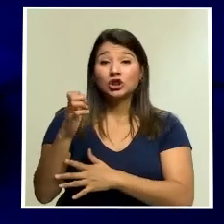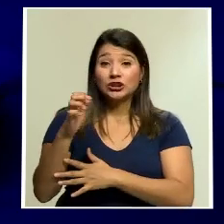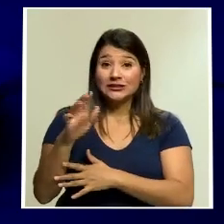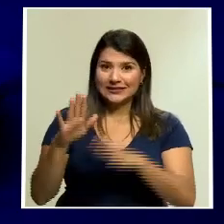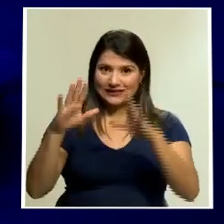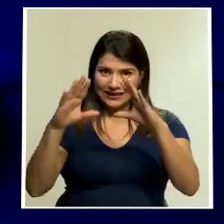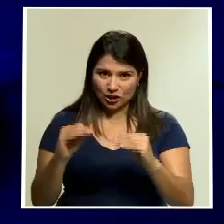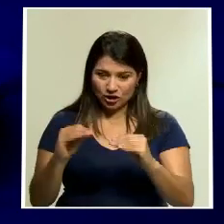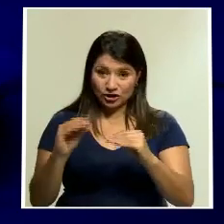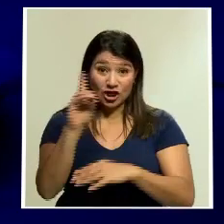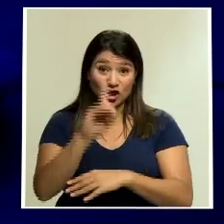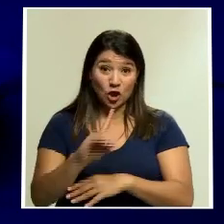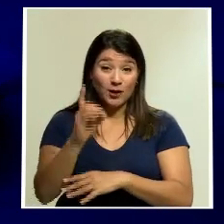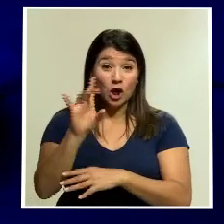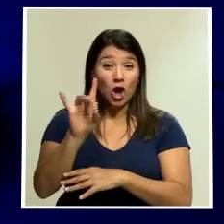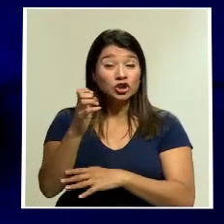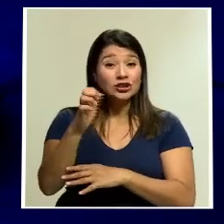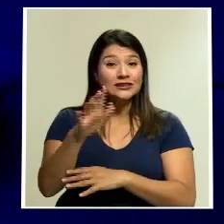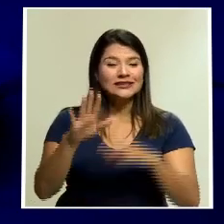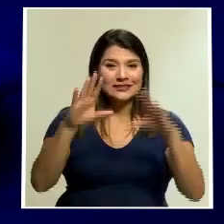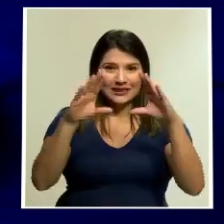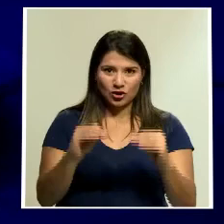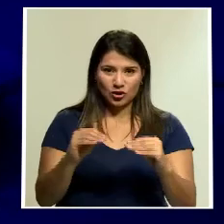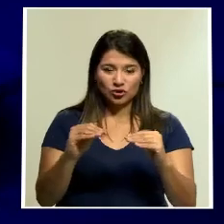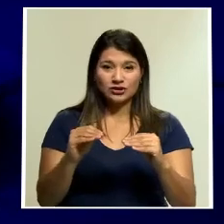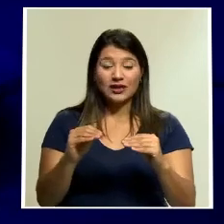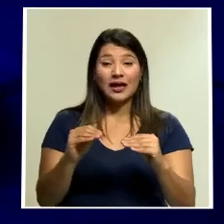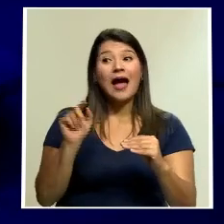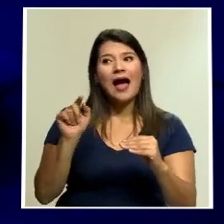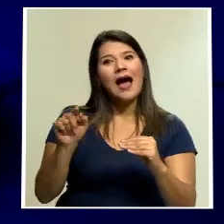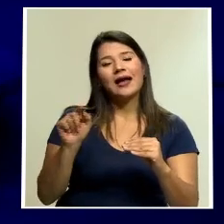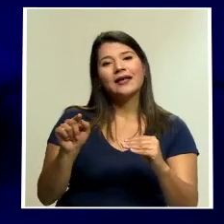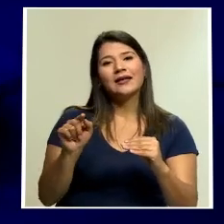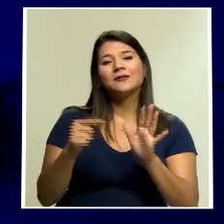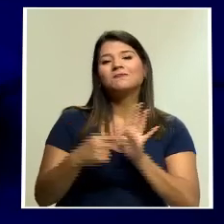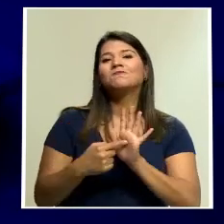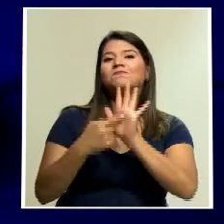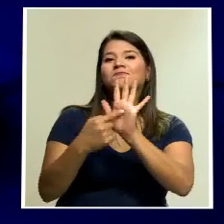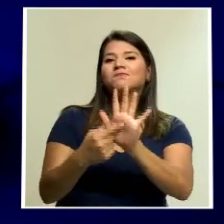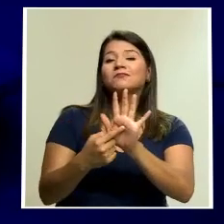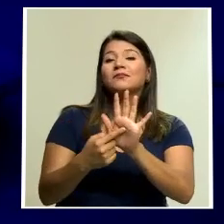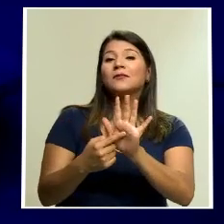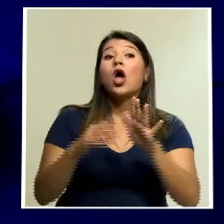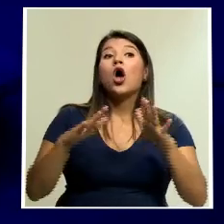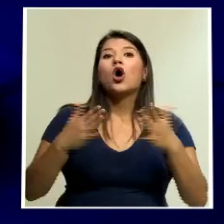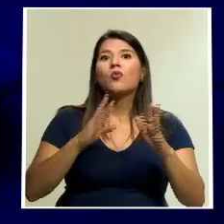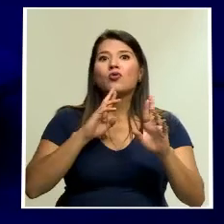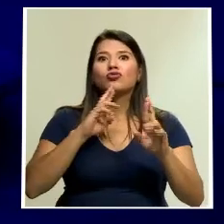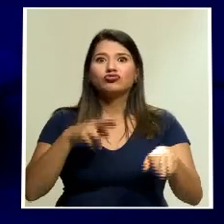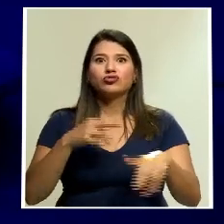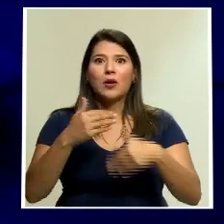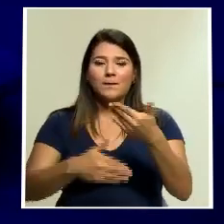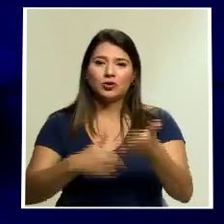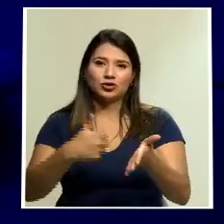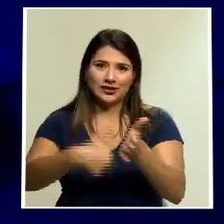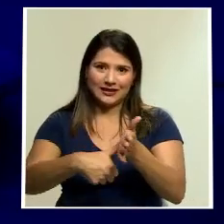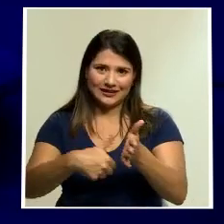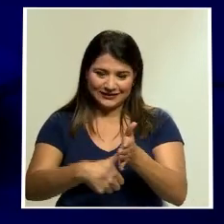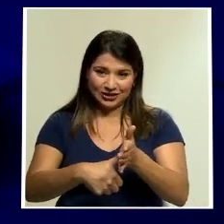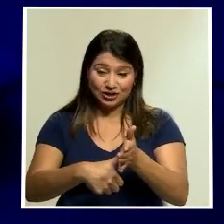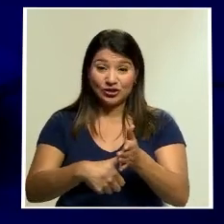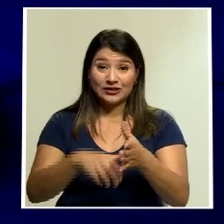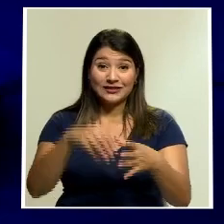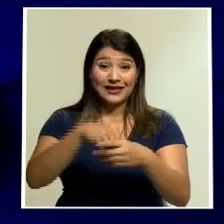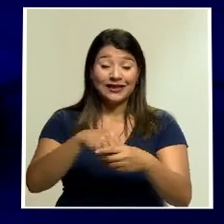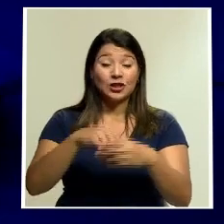de la noche, domingo 8:15 de la noche, en donde se van a dar a conocer los resultados de esta elección